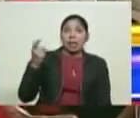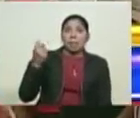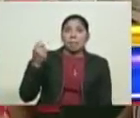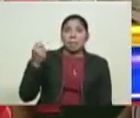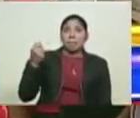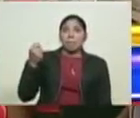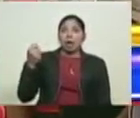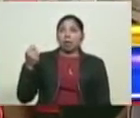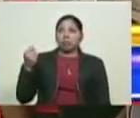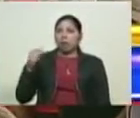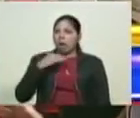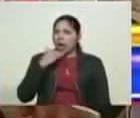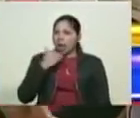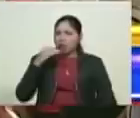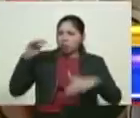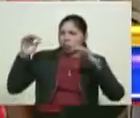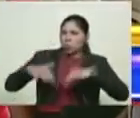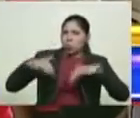lluvias